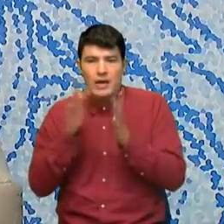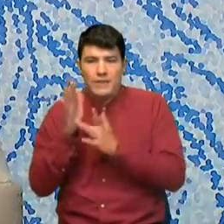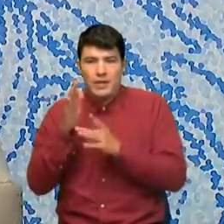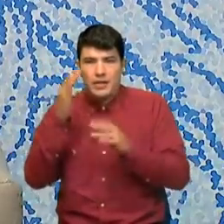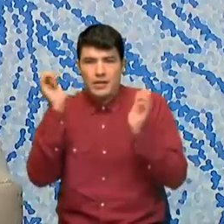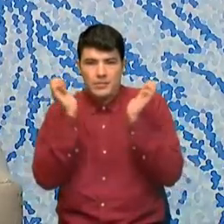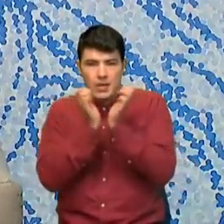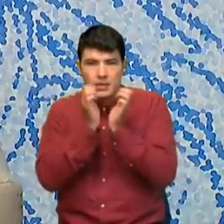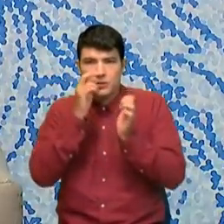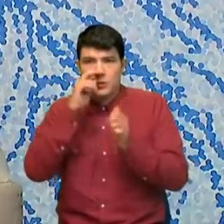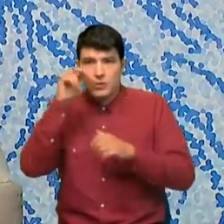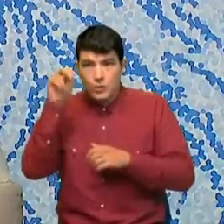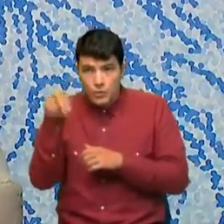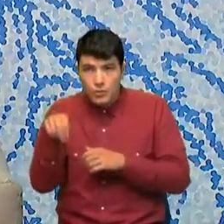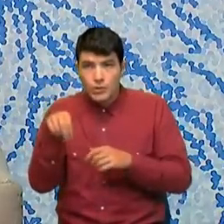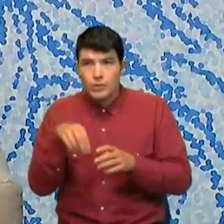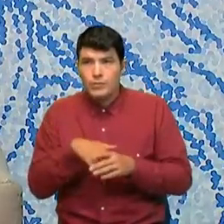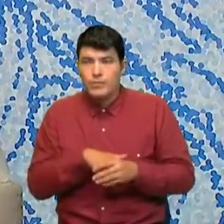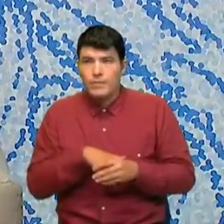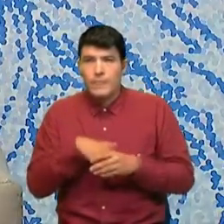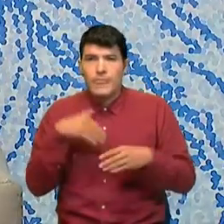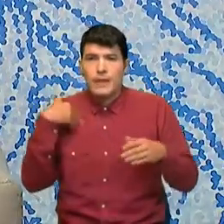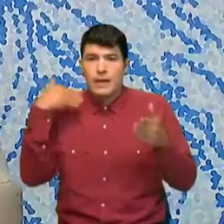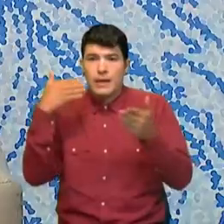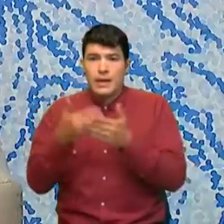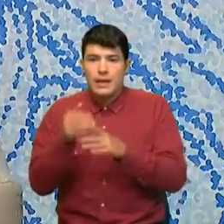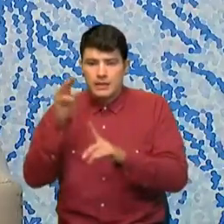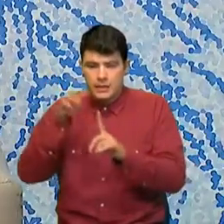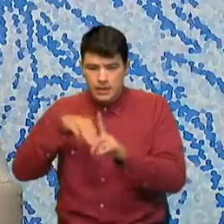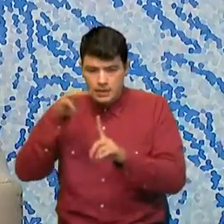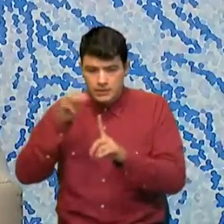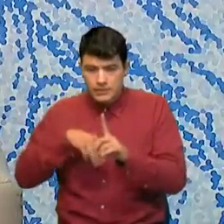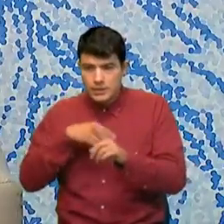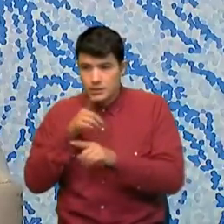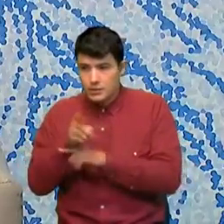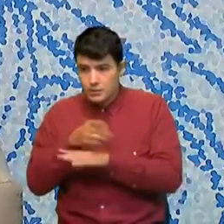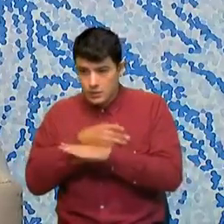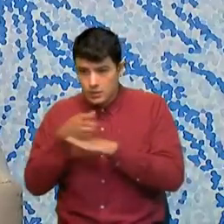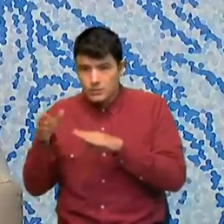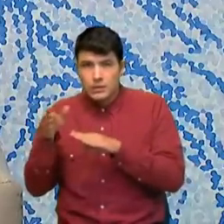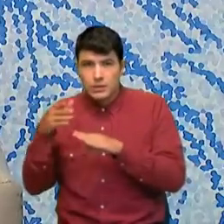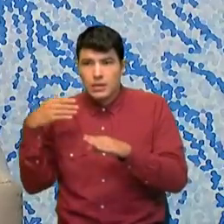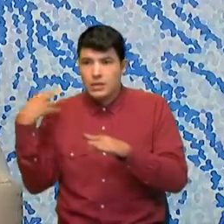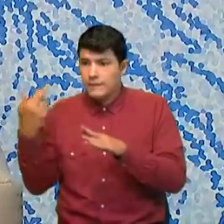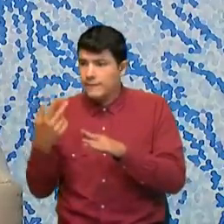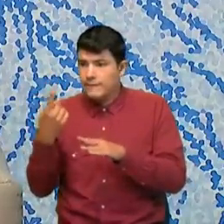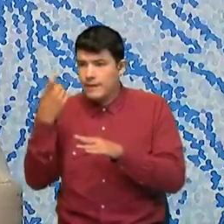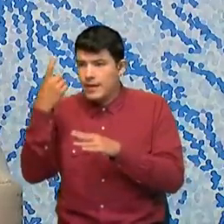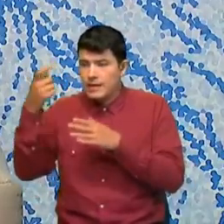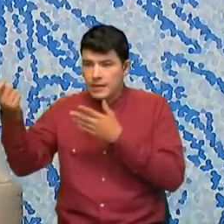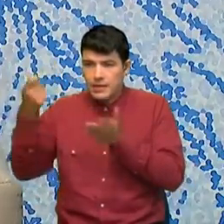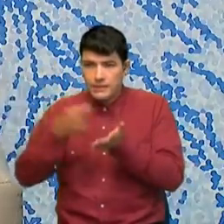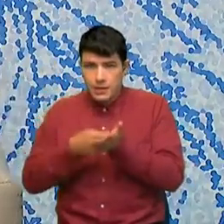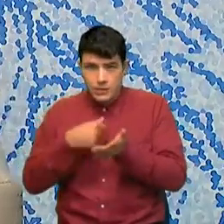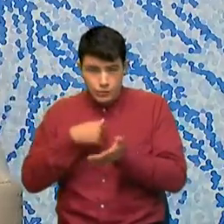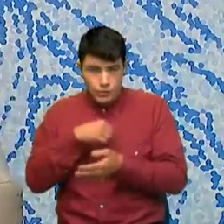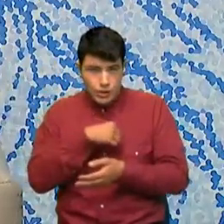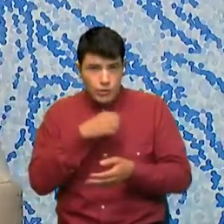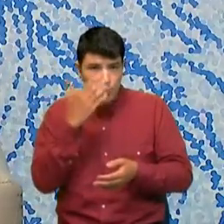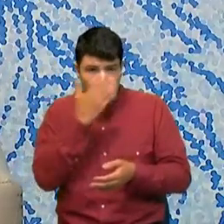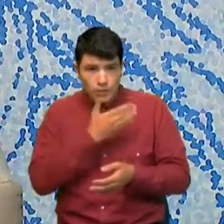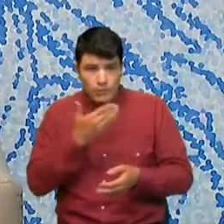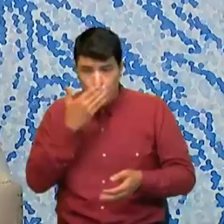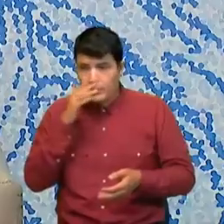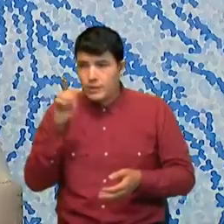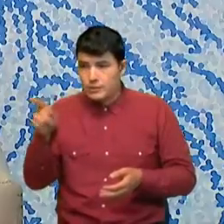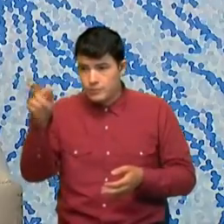junio, y ya son 3 meses que ha recurrido después del mes de marzo. Según el señor, yo tengo las pruebas acá, según el señor